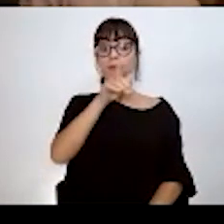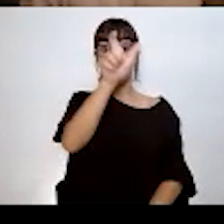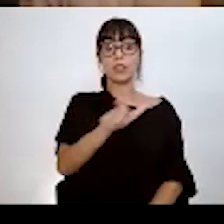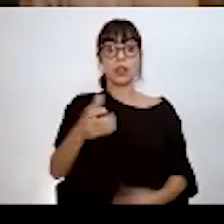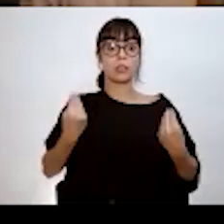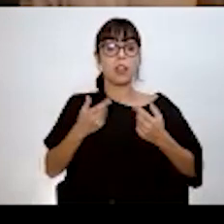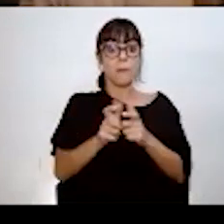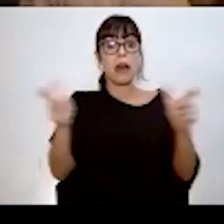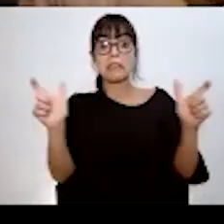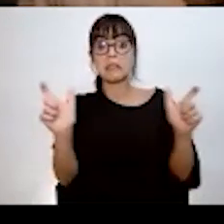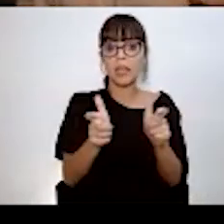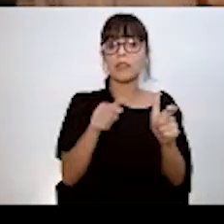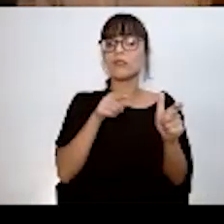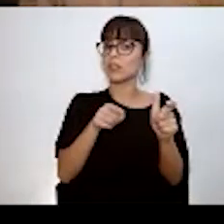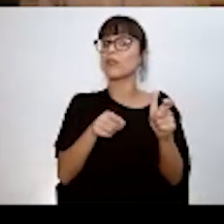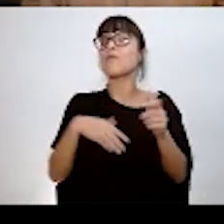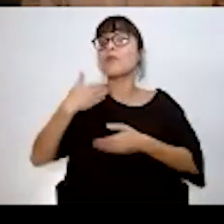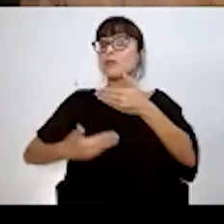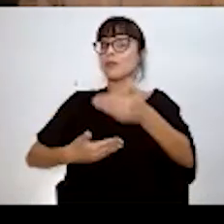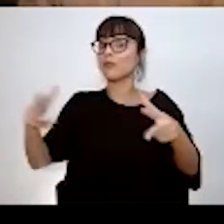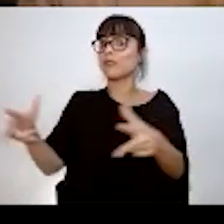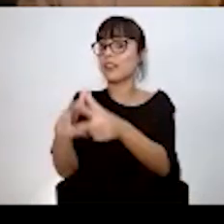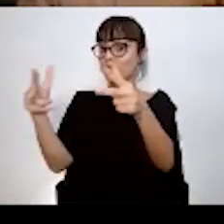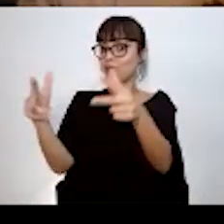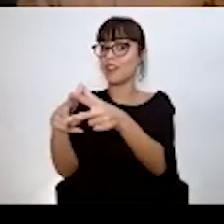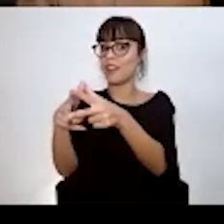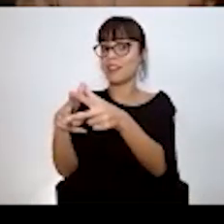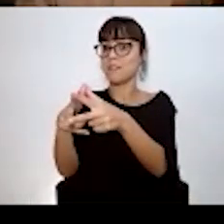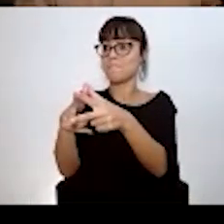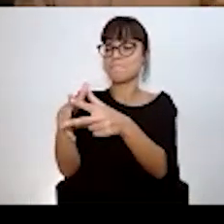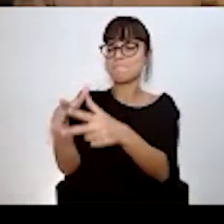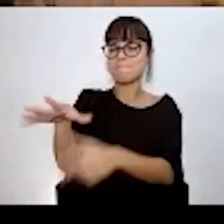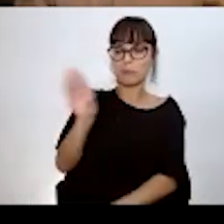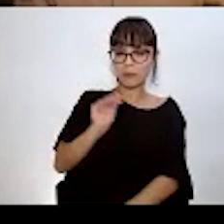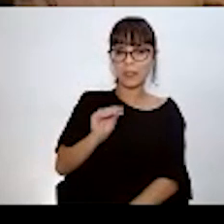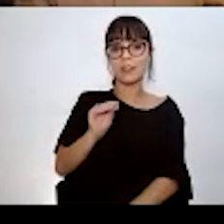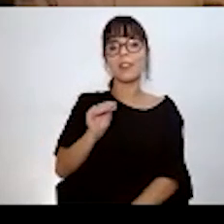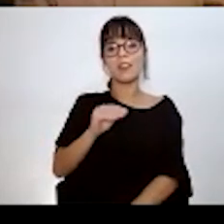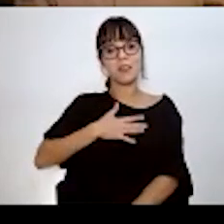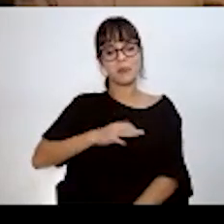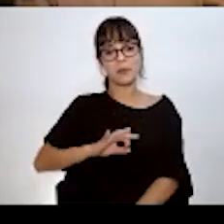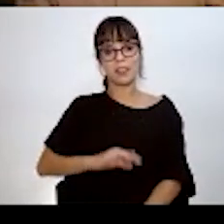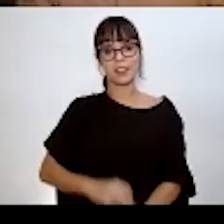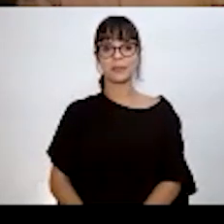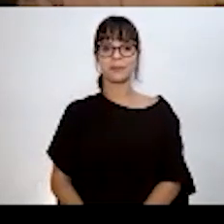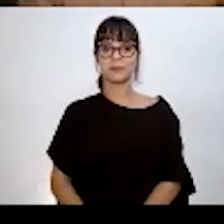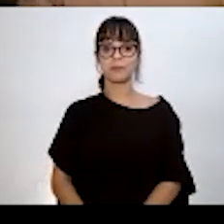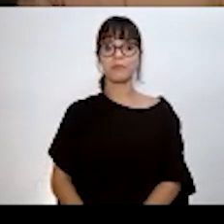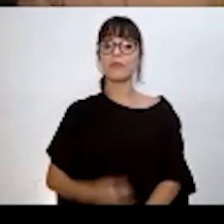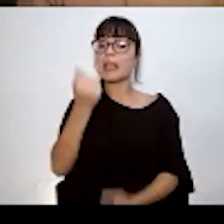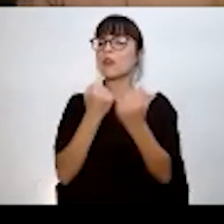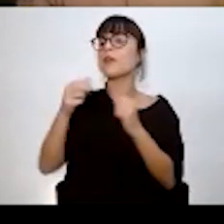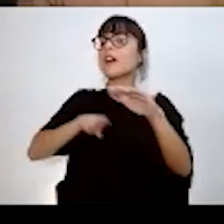procesos sociales de lo más diversos, nos ayuda a entender cómo se organiza esta población, qué recursos económicos va a desarrollar,